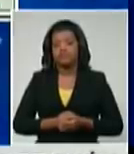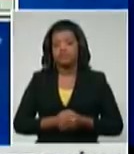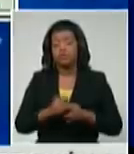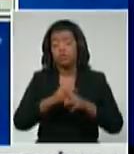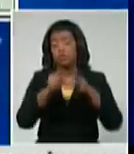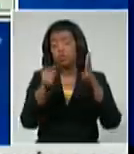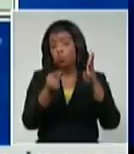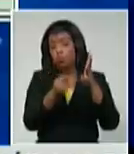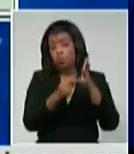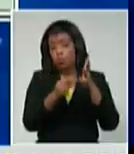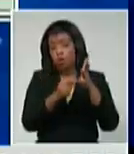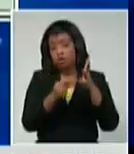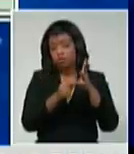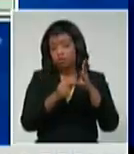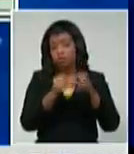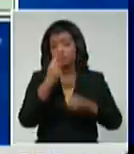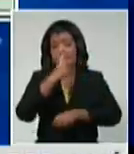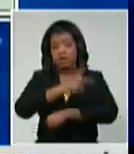ahí aparece